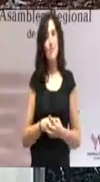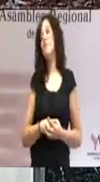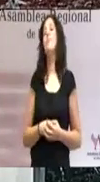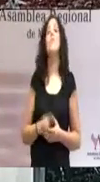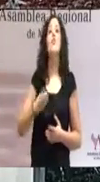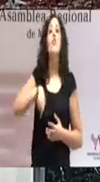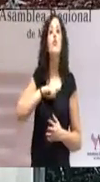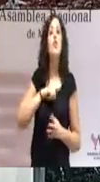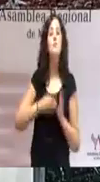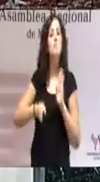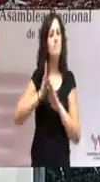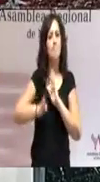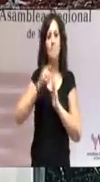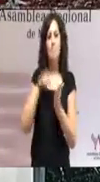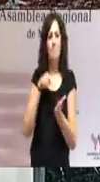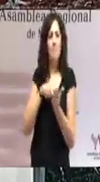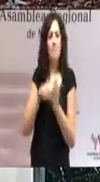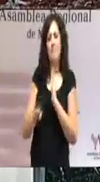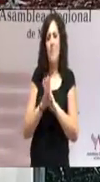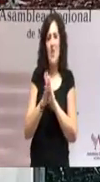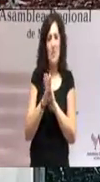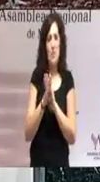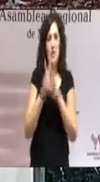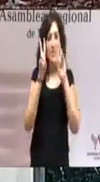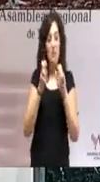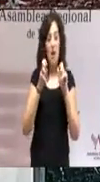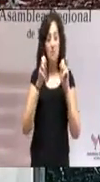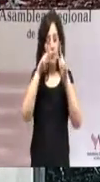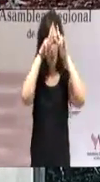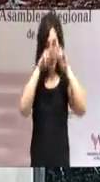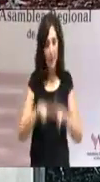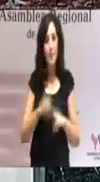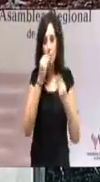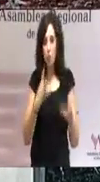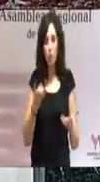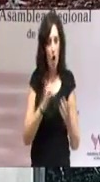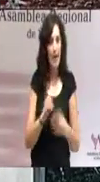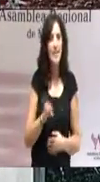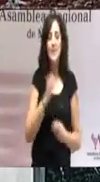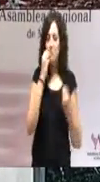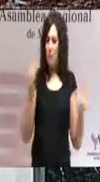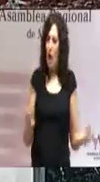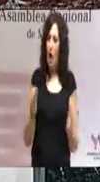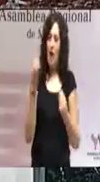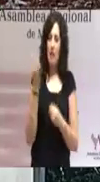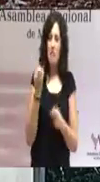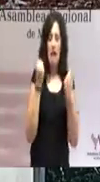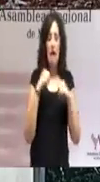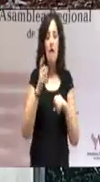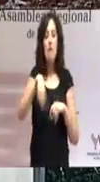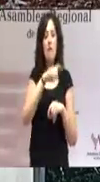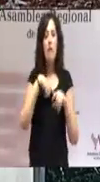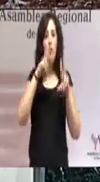seguimos insistiendo que la foto no es buena, que la foto hay que mejorarla, que por mucho que quieran ustedes retocar la